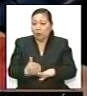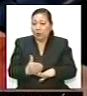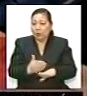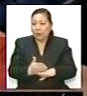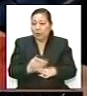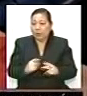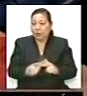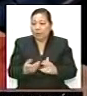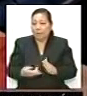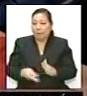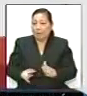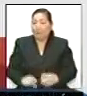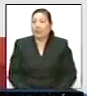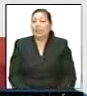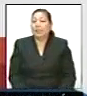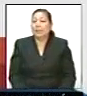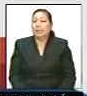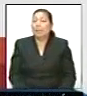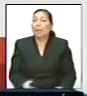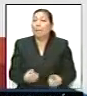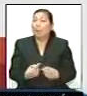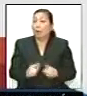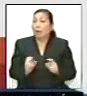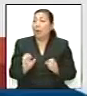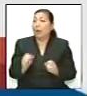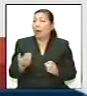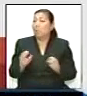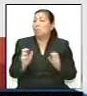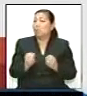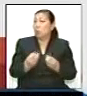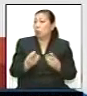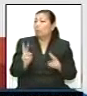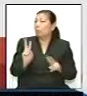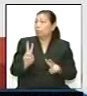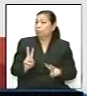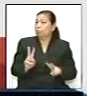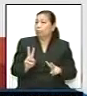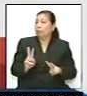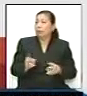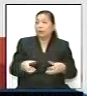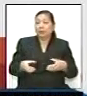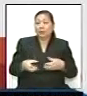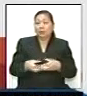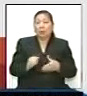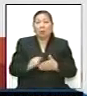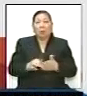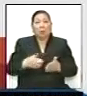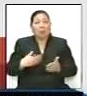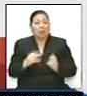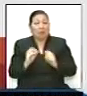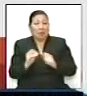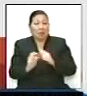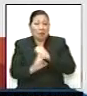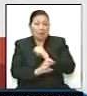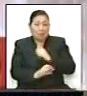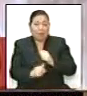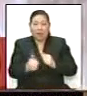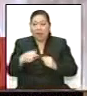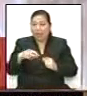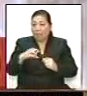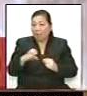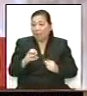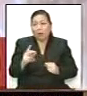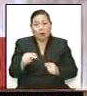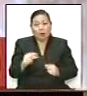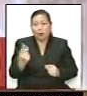relativo mayor pero también hay muchos observadores que podrían beneficiarse de la cooperación que pueden brindar los países de la alianza y esto no